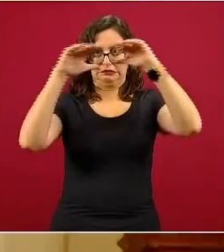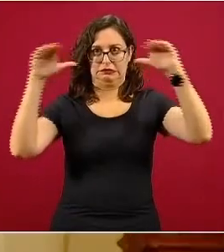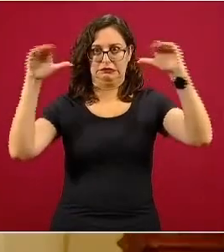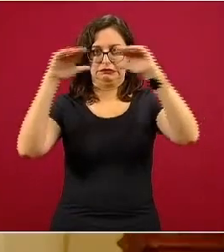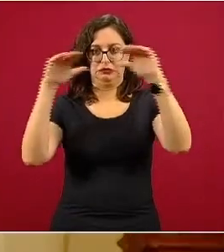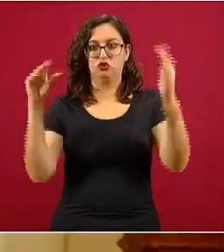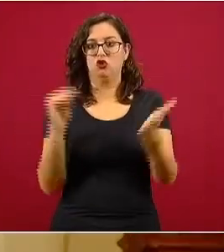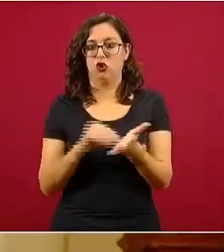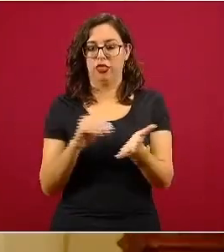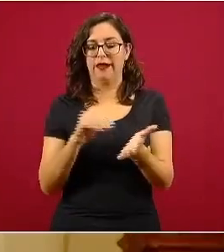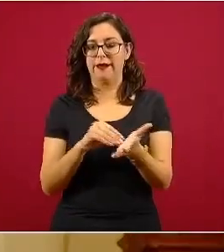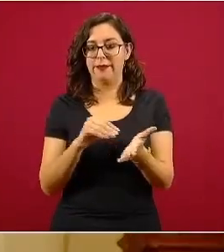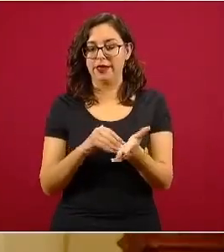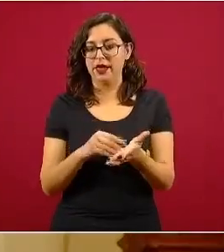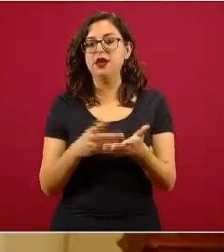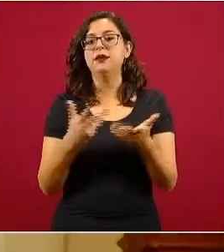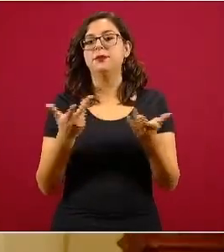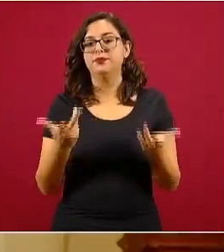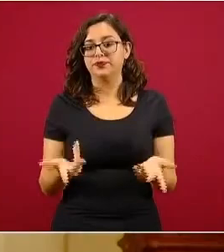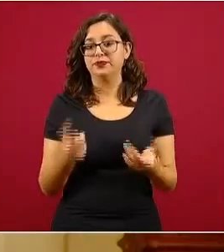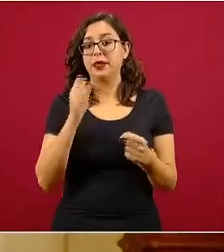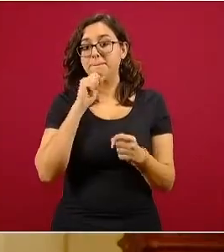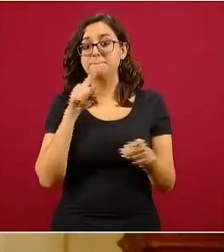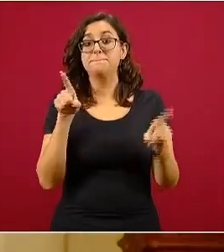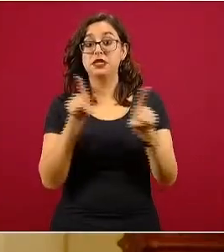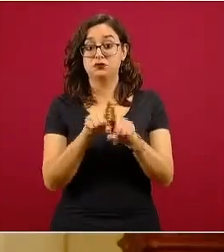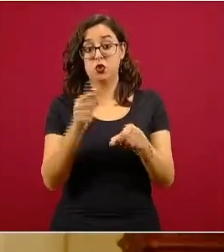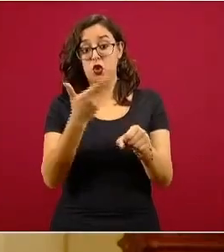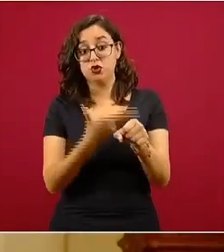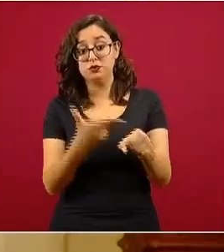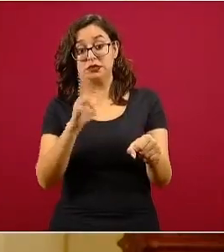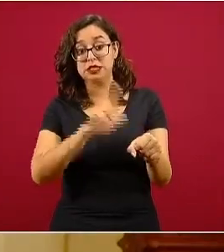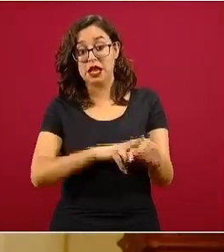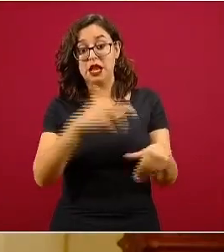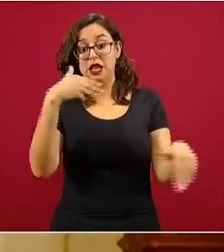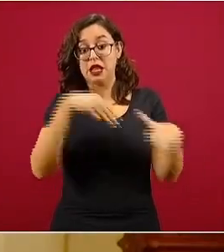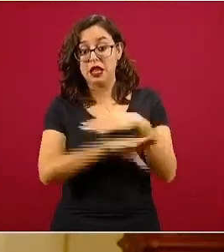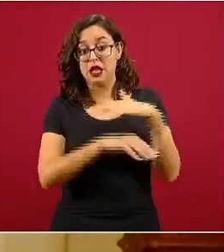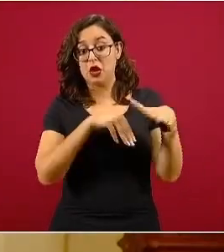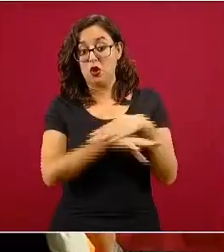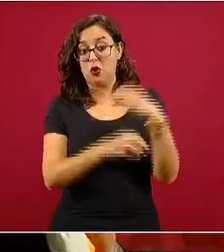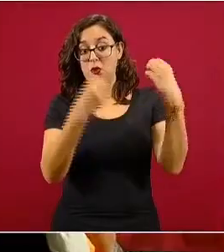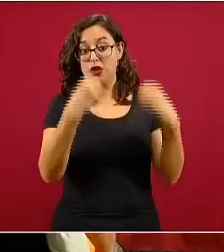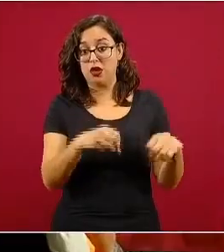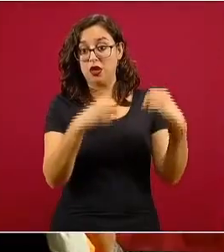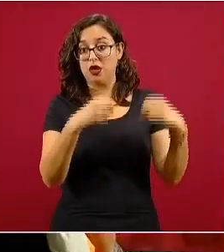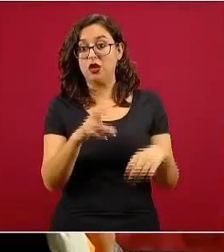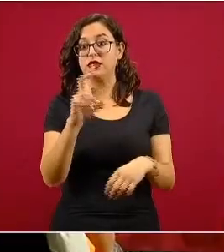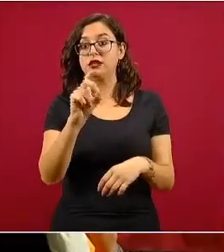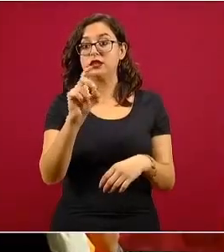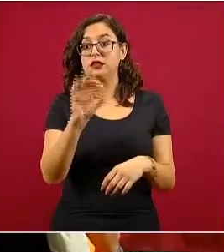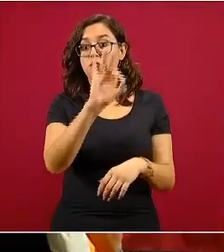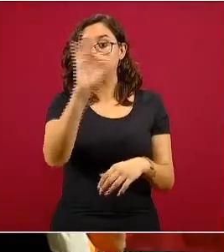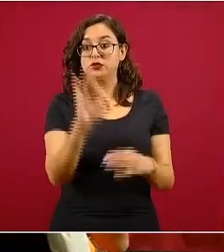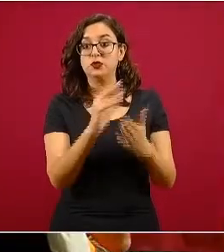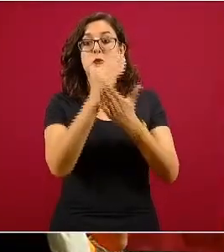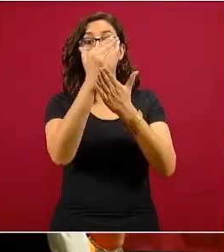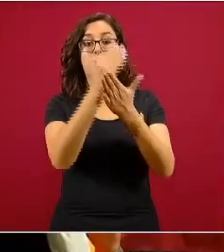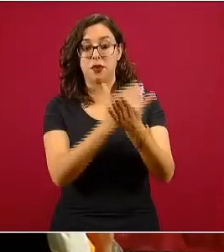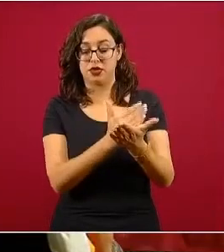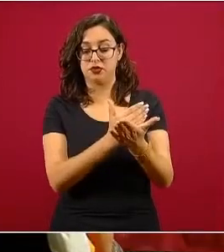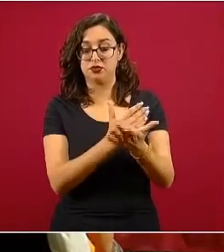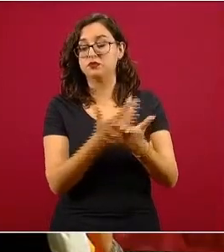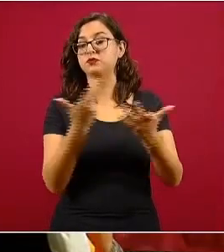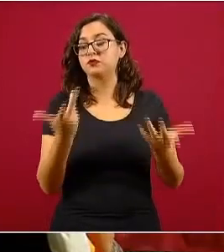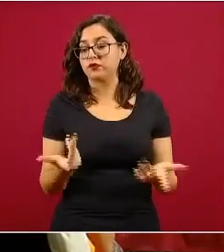sí destaca es que la ocupación hospitalaria está por debajo del 30%, hay una buena capacidad de respuesta, inclusive vemos cómo